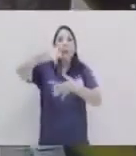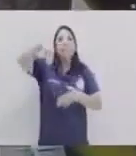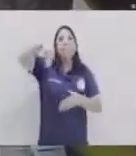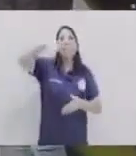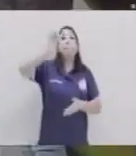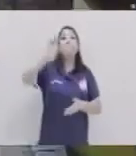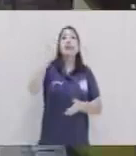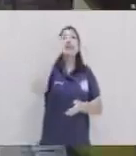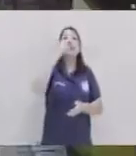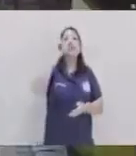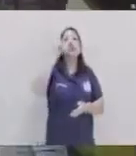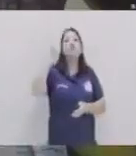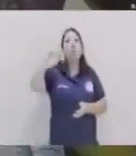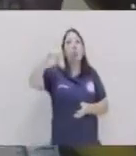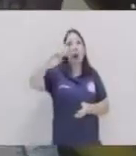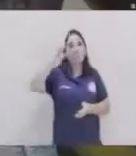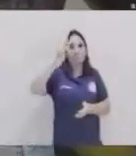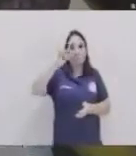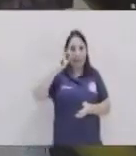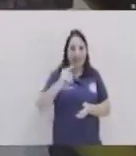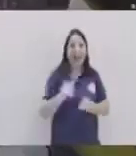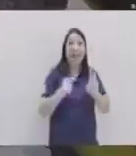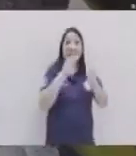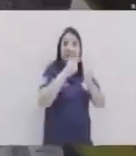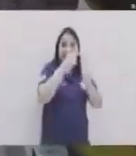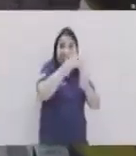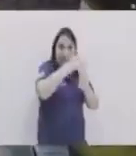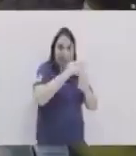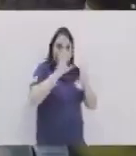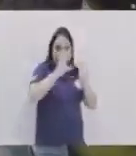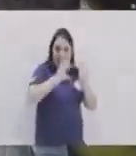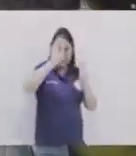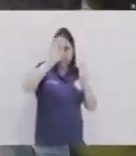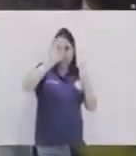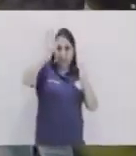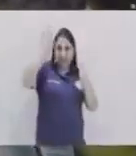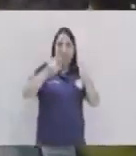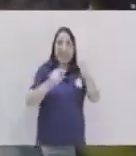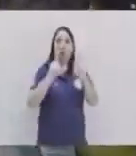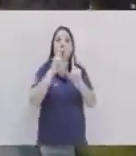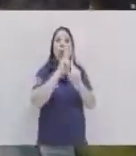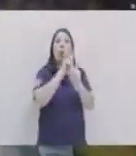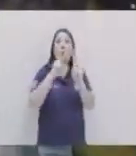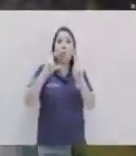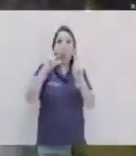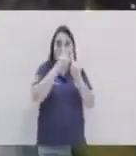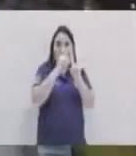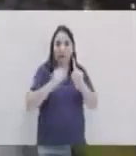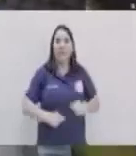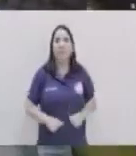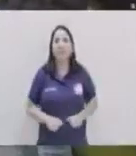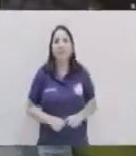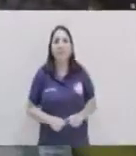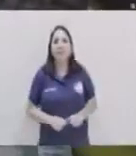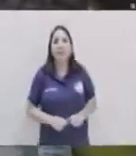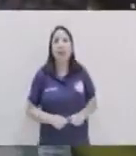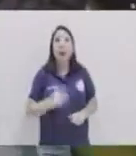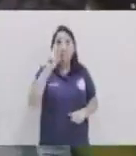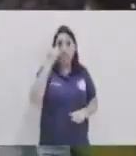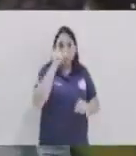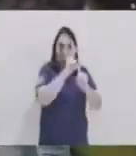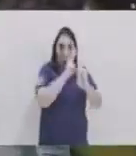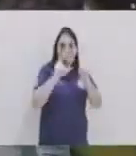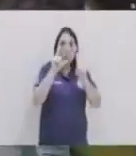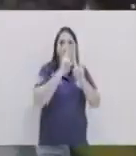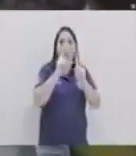que estaba dividido en 3 grandes culturas. Fue la cultura azteca, la